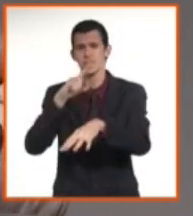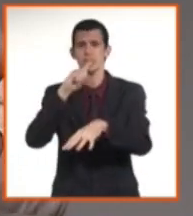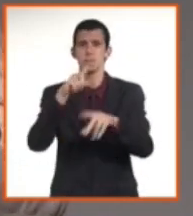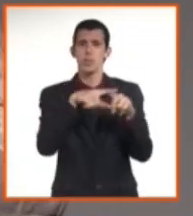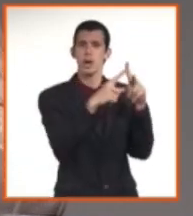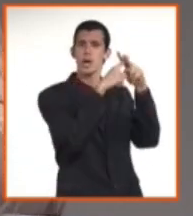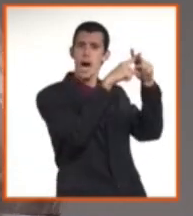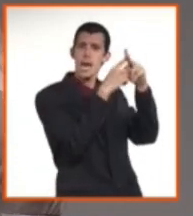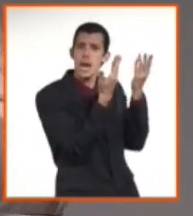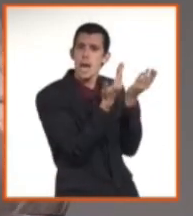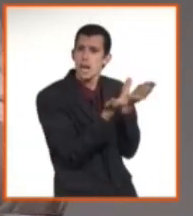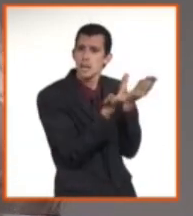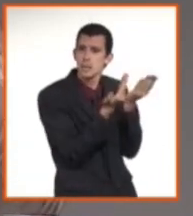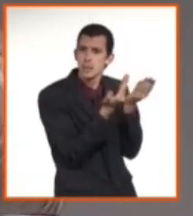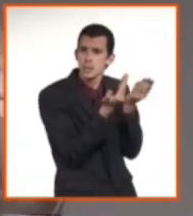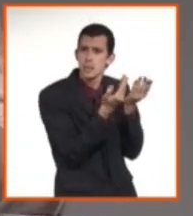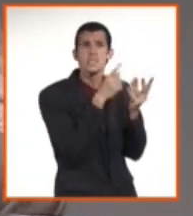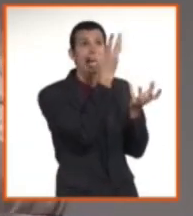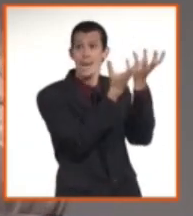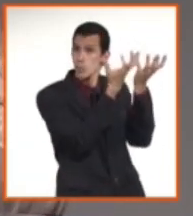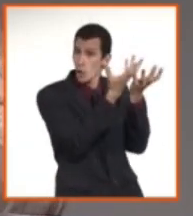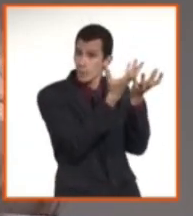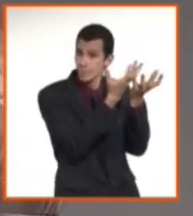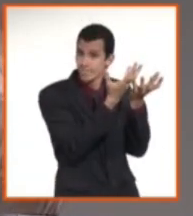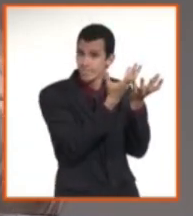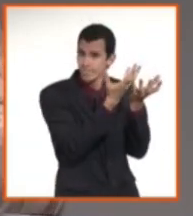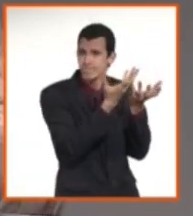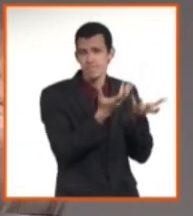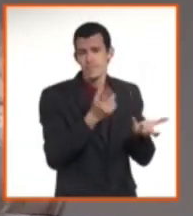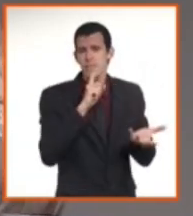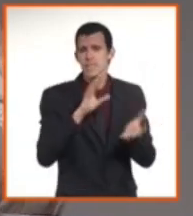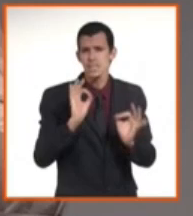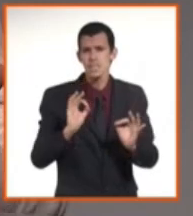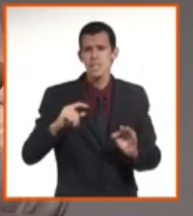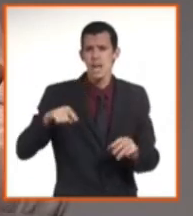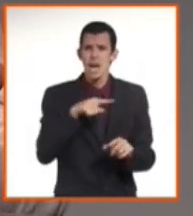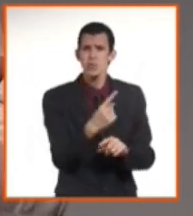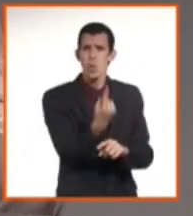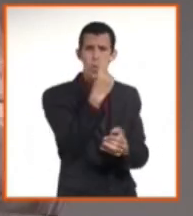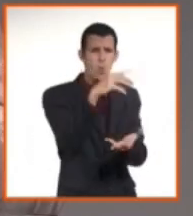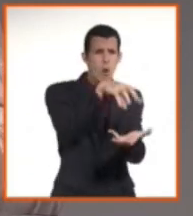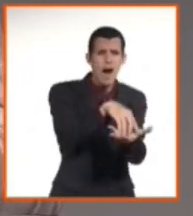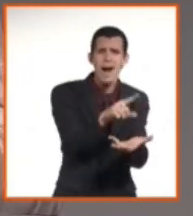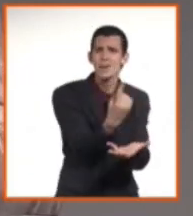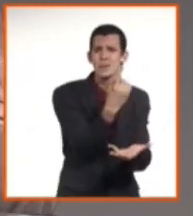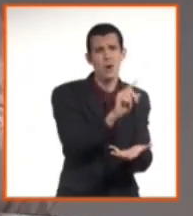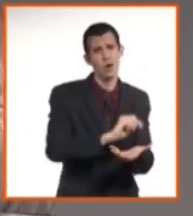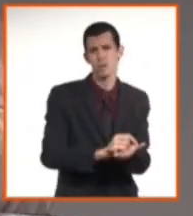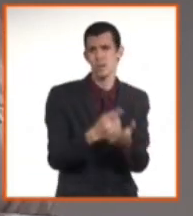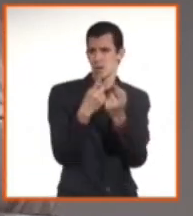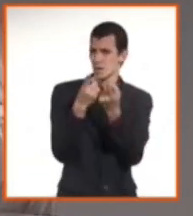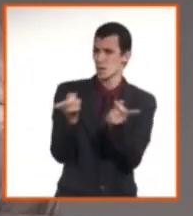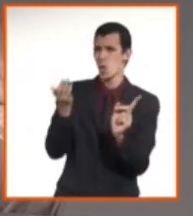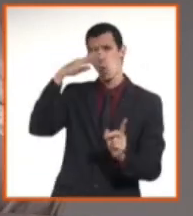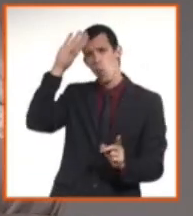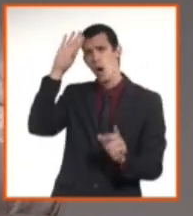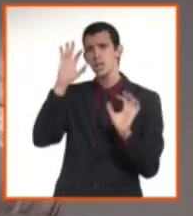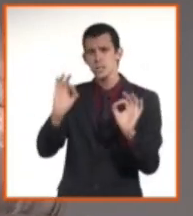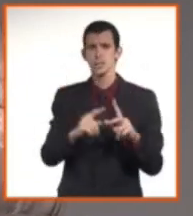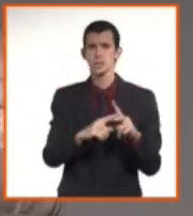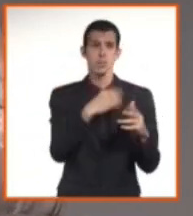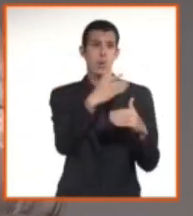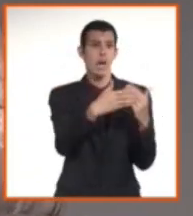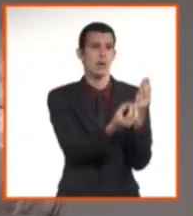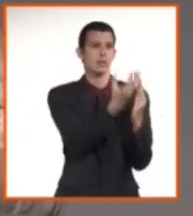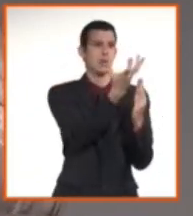normalmente ocurren, sí, normalmente ocurren averías, diariamente, repetimos, ocurren averías en el sistema, lo que cuando esta avería ocurre, usted no está en apagón, usted no